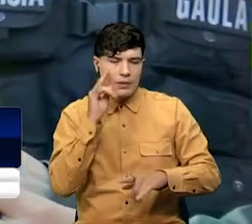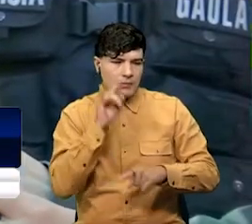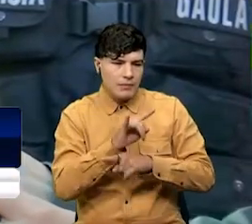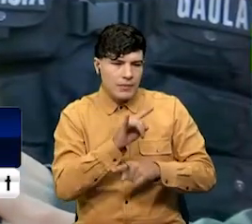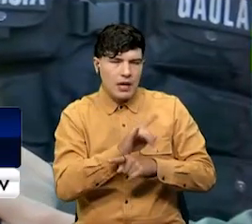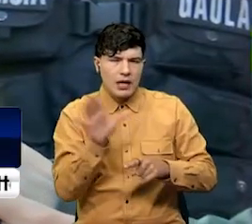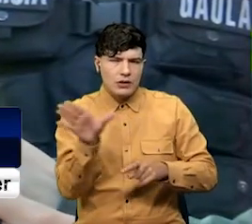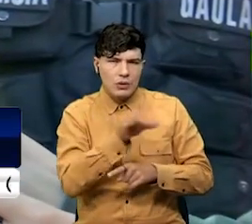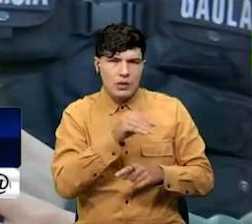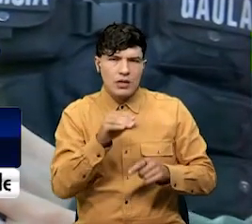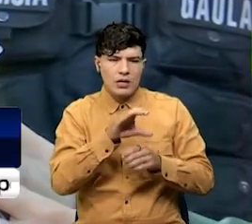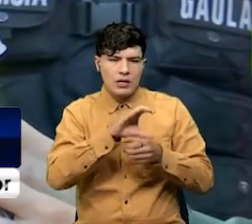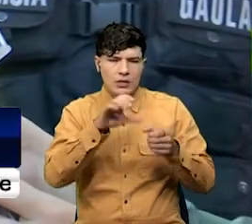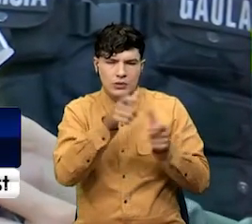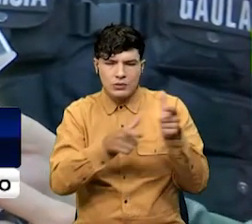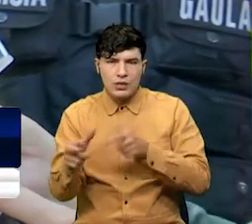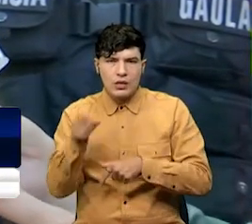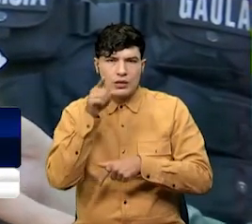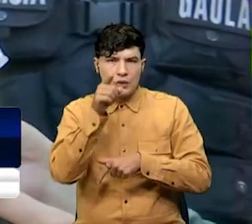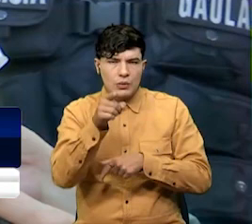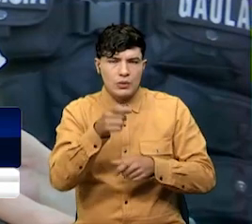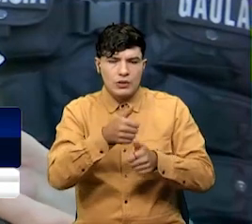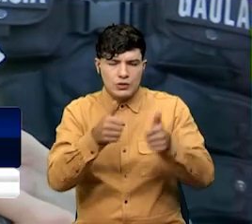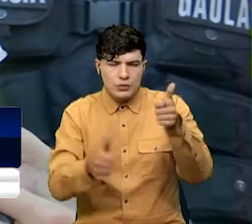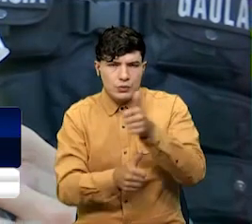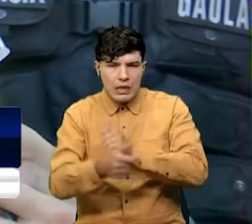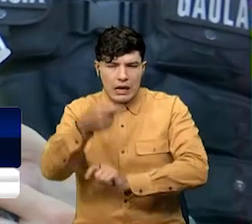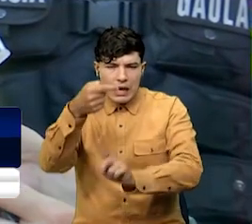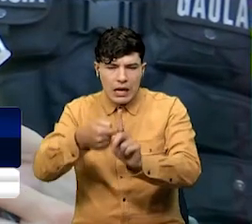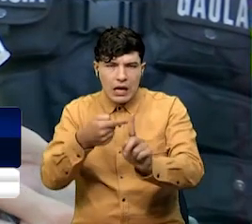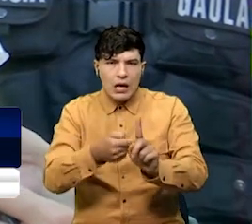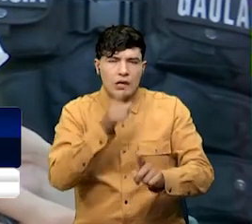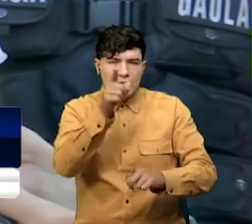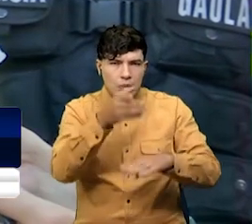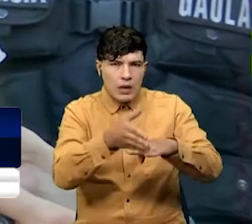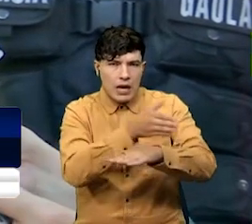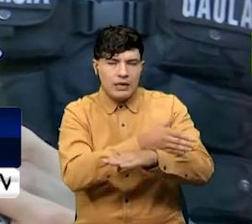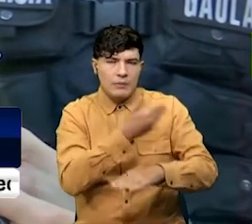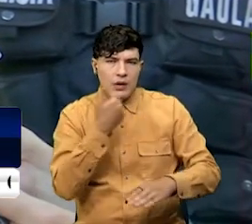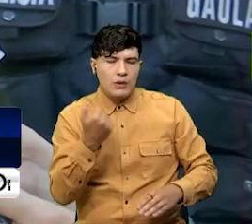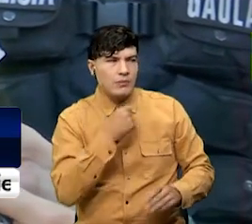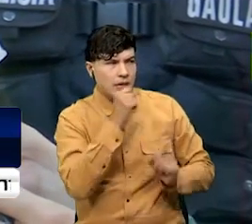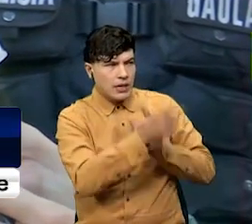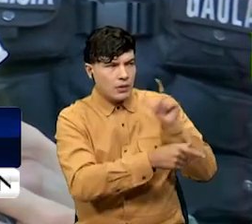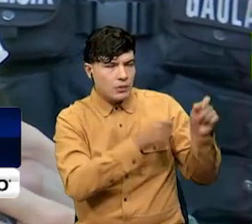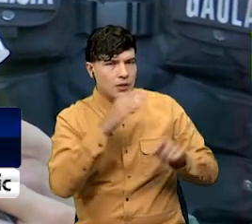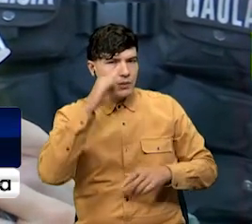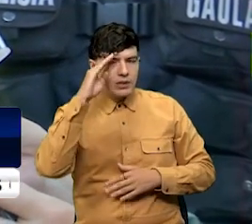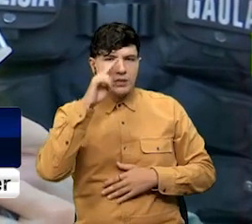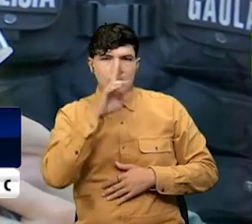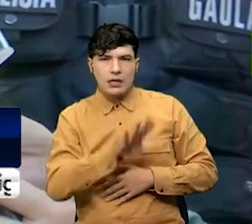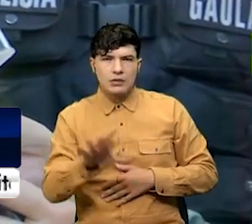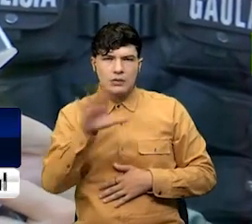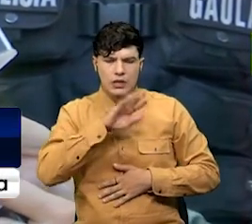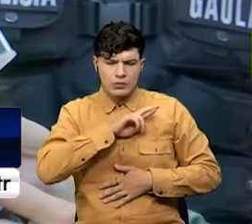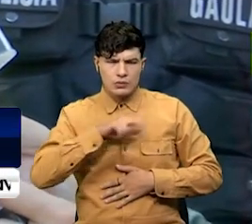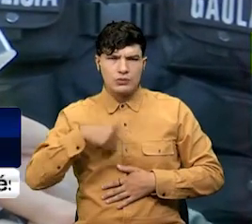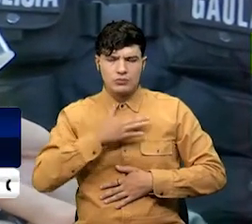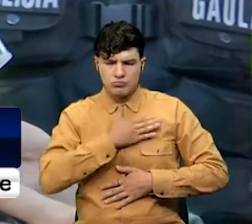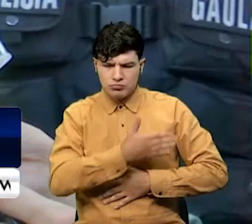todos los ciudadanos que se arriendan y que consulten con los policías que estamos nosotros para